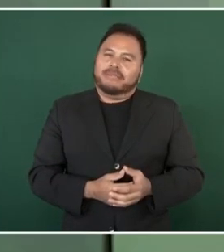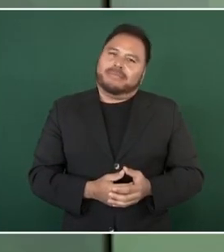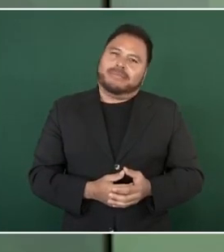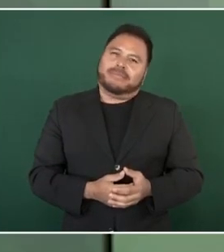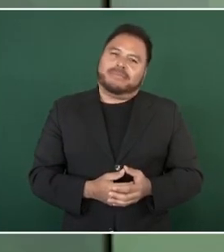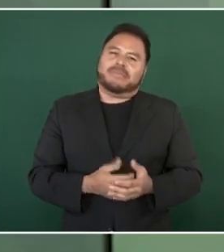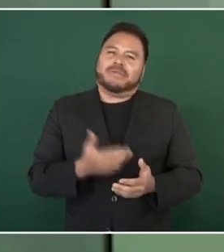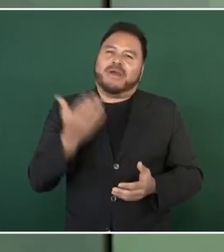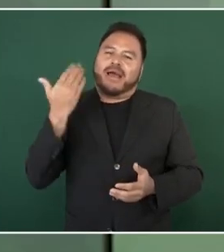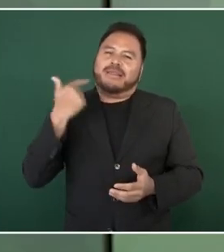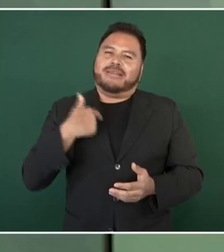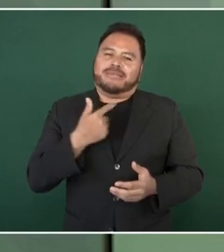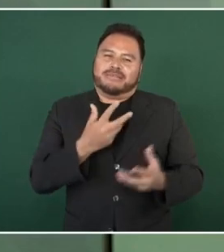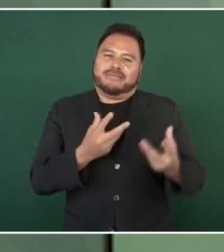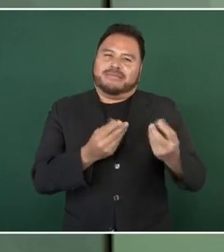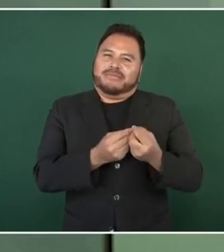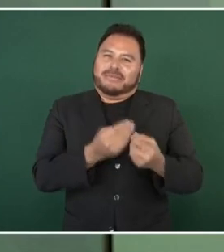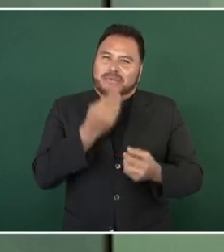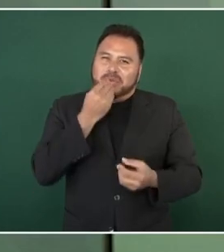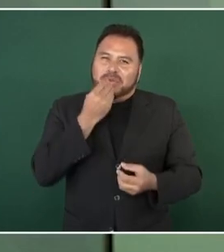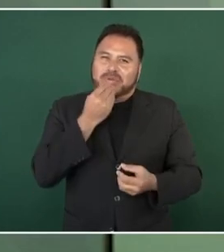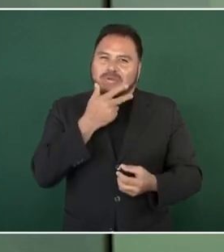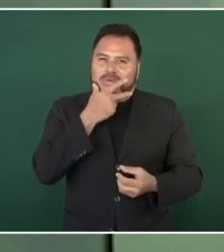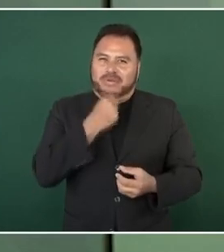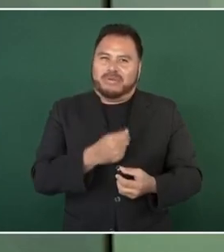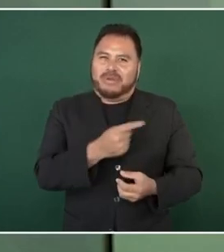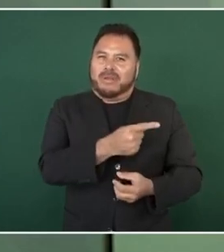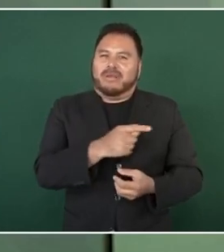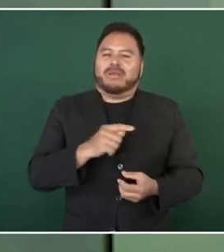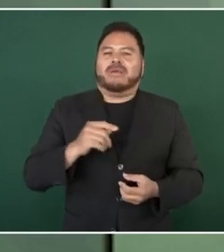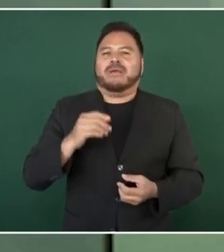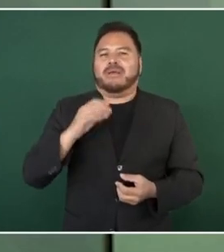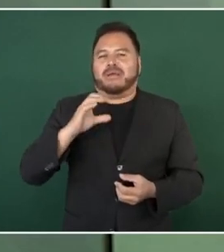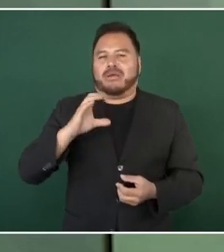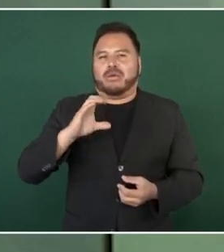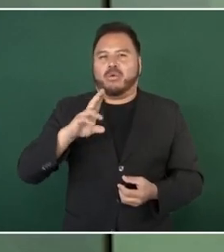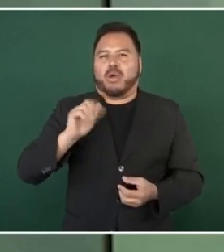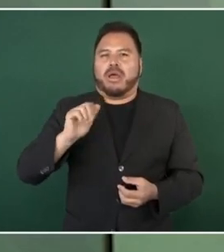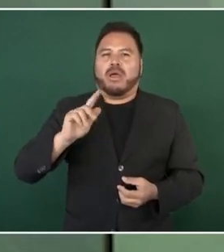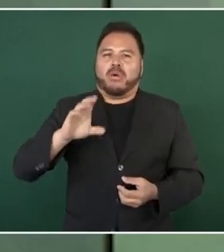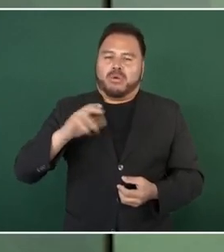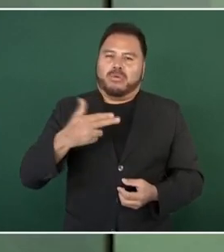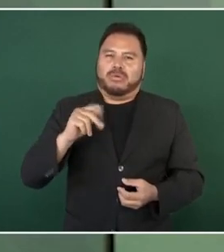comí con Cuauhtémoc Blanco y con la mamá